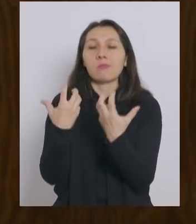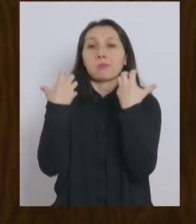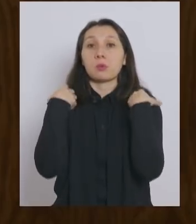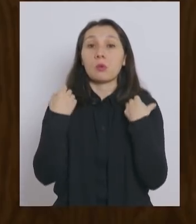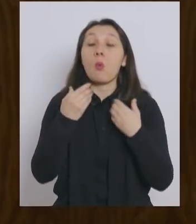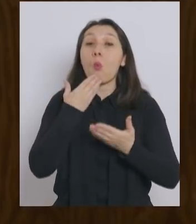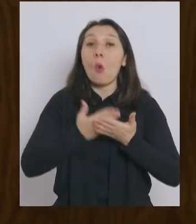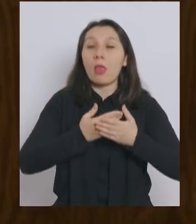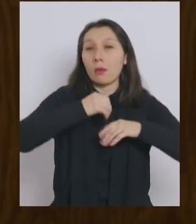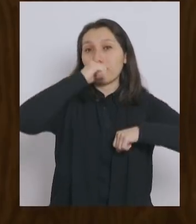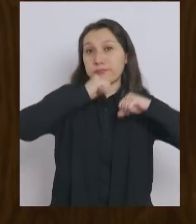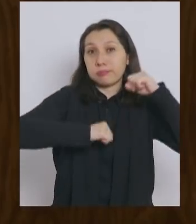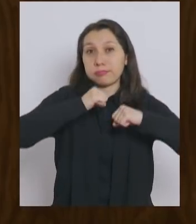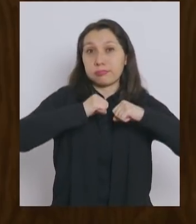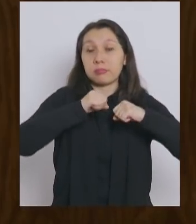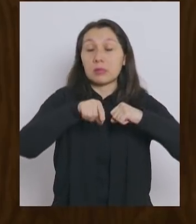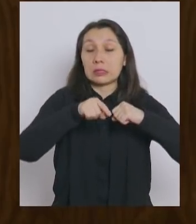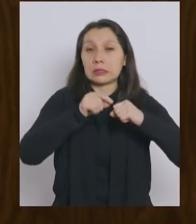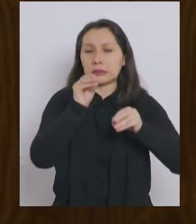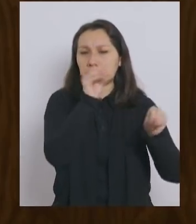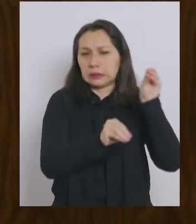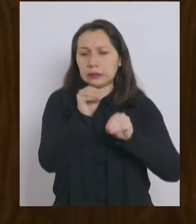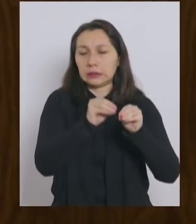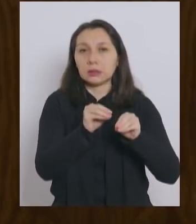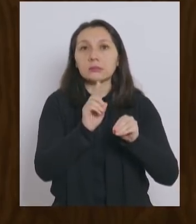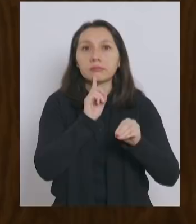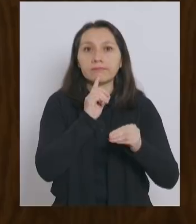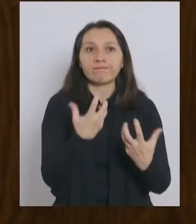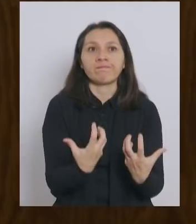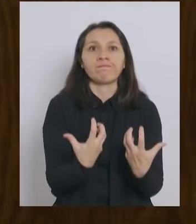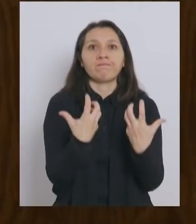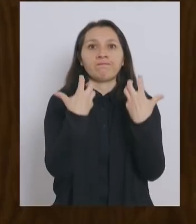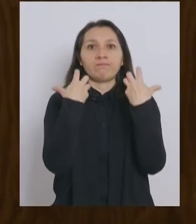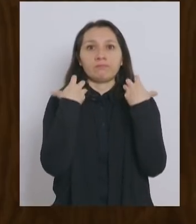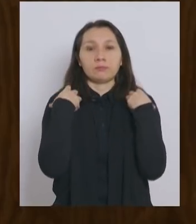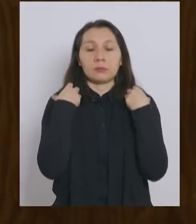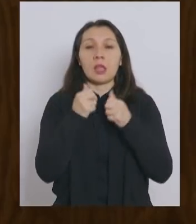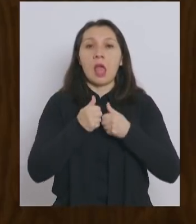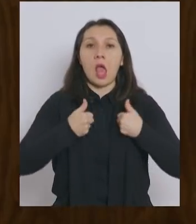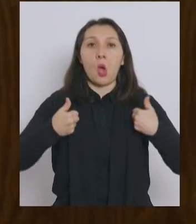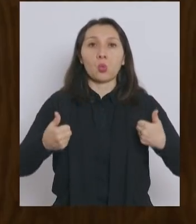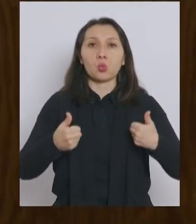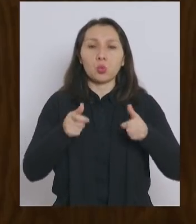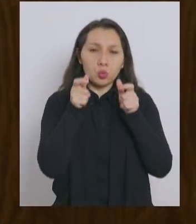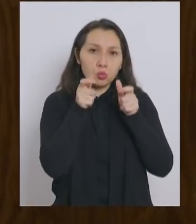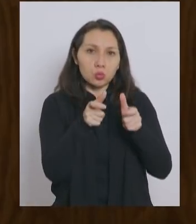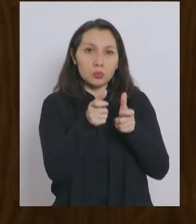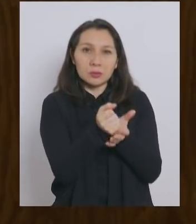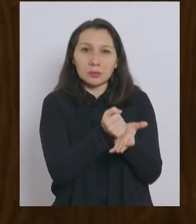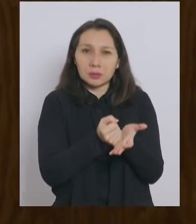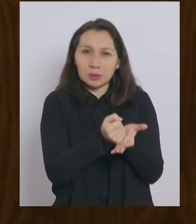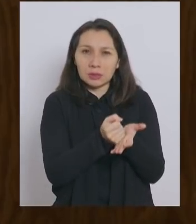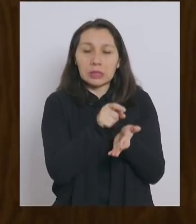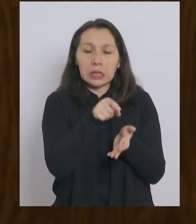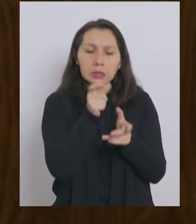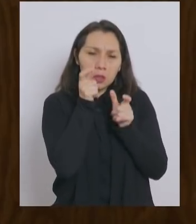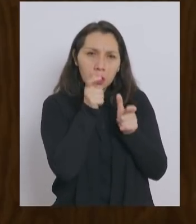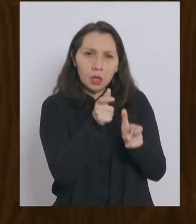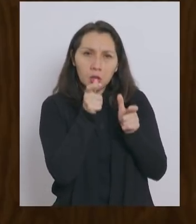de producción de un laboratorio hay una responsabilidad también de la autoridad reguladora de medicamentos, que es la